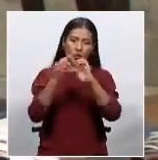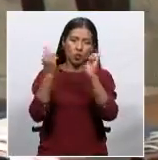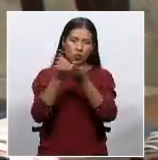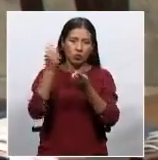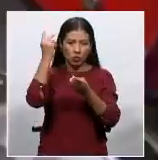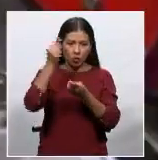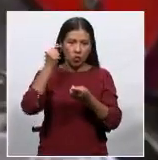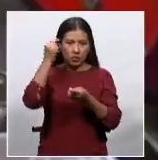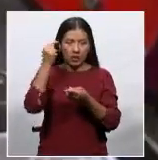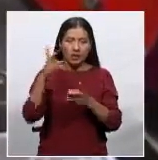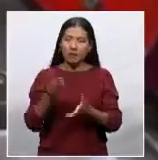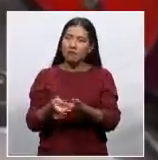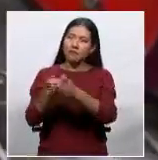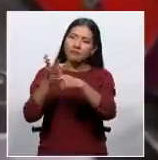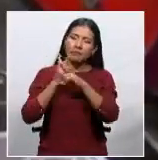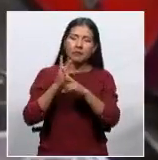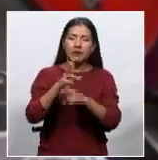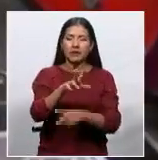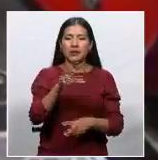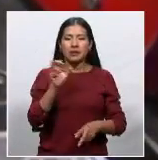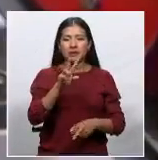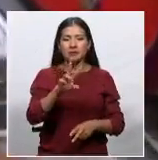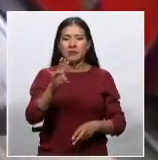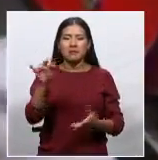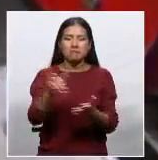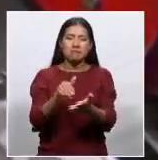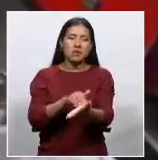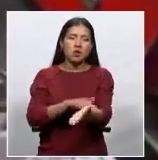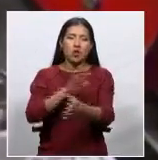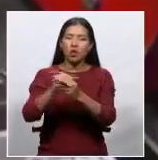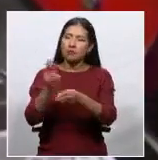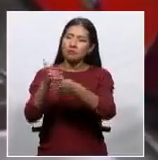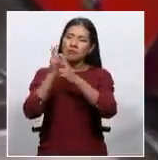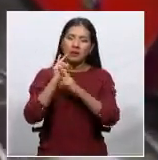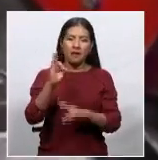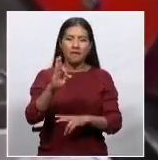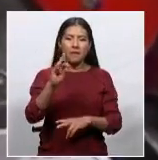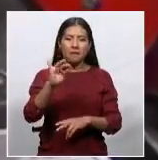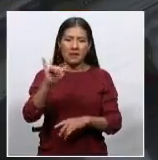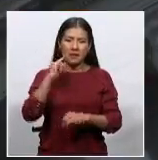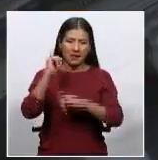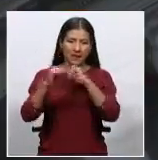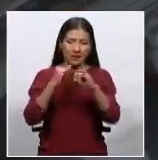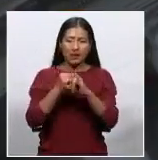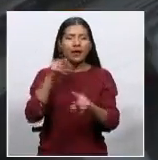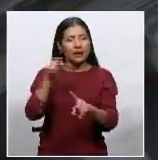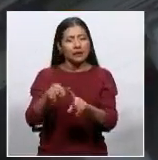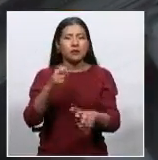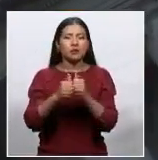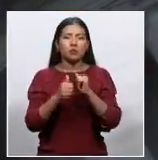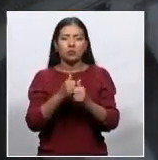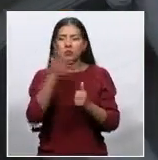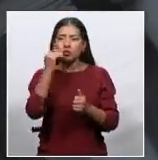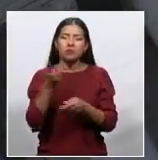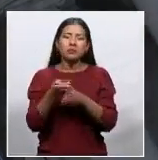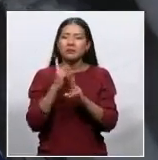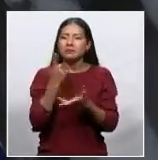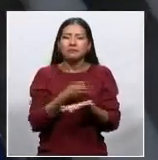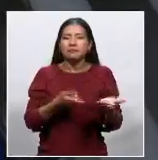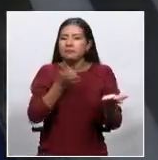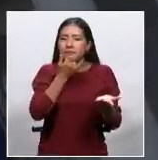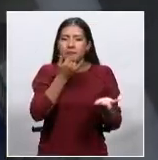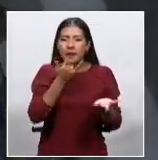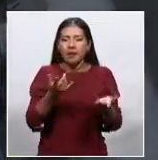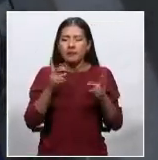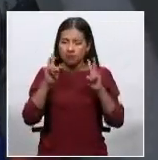Internacional de 327 millones de dólares? Pues sí, precisamente de ese nos estamos refiriendo. En la actualidad, el Banco Central de Bolivia lleva adelante